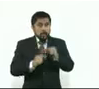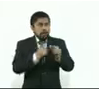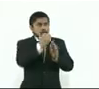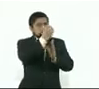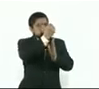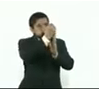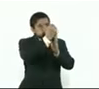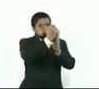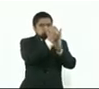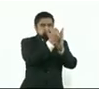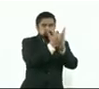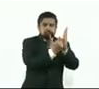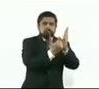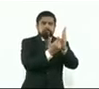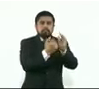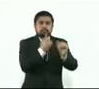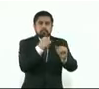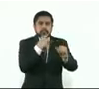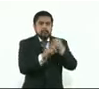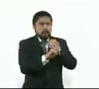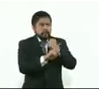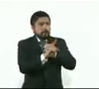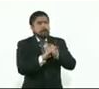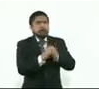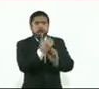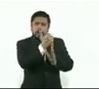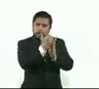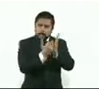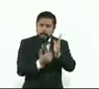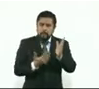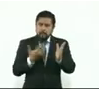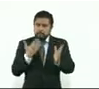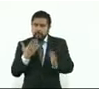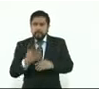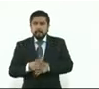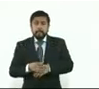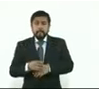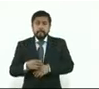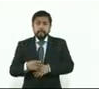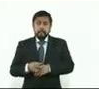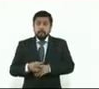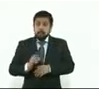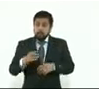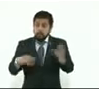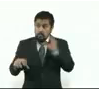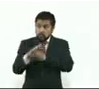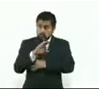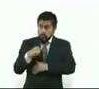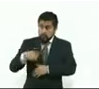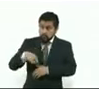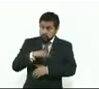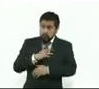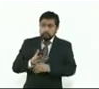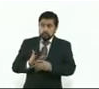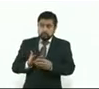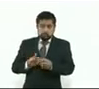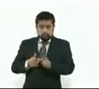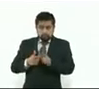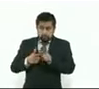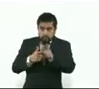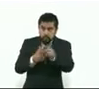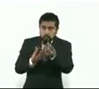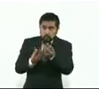denuncia. Vamos a seguir trabajando, doctora, compañeros del Gabinete de Pacificación,